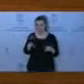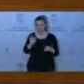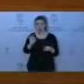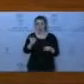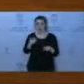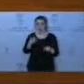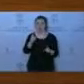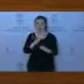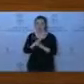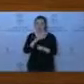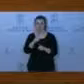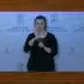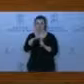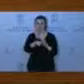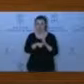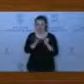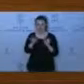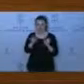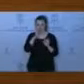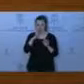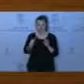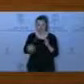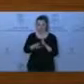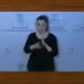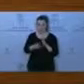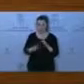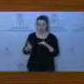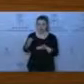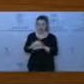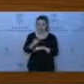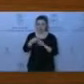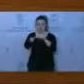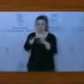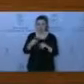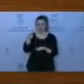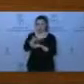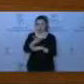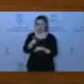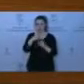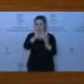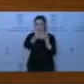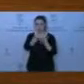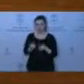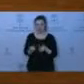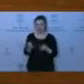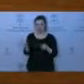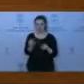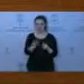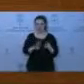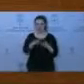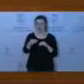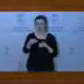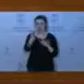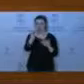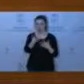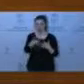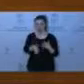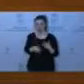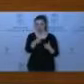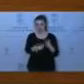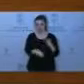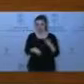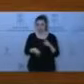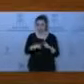medidas preventivas y coercitivas impuestas por la Ley Orgánica de Estabilidad Presupuestaria y Estabilidad Financiera deberán ser aplicadas con rigor en nuestra